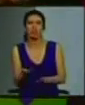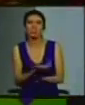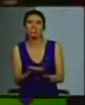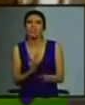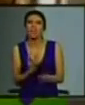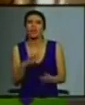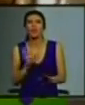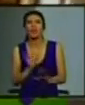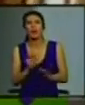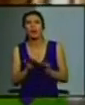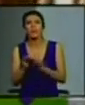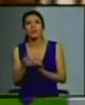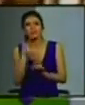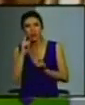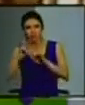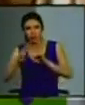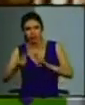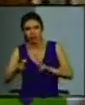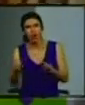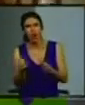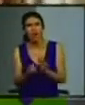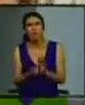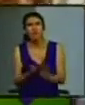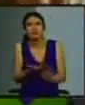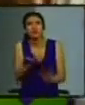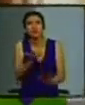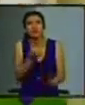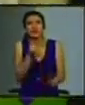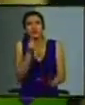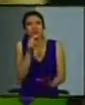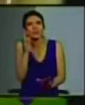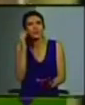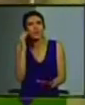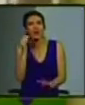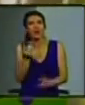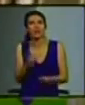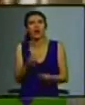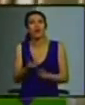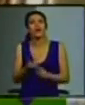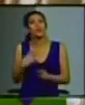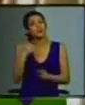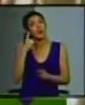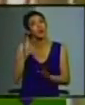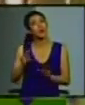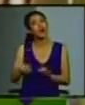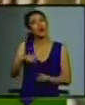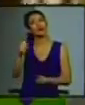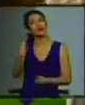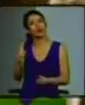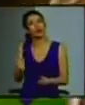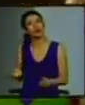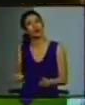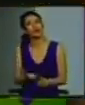las investigaciones para determinar el origen del siniestro y aún no descartan la participación de terceros.